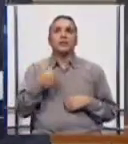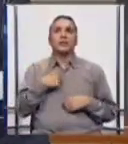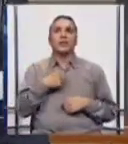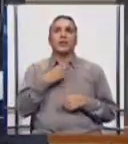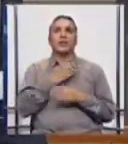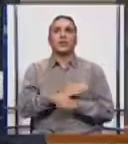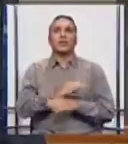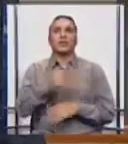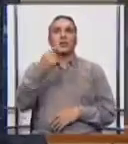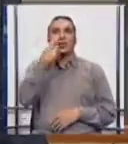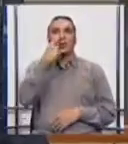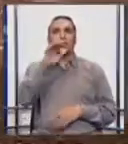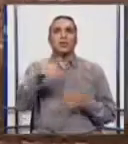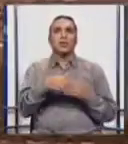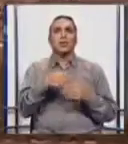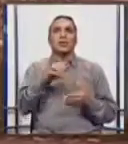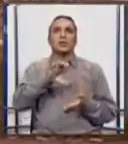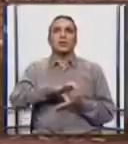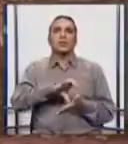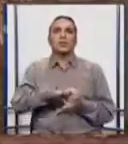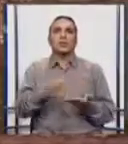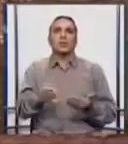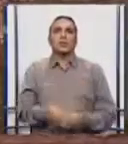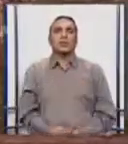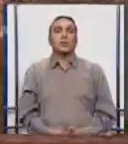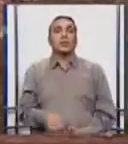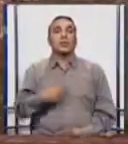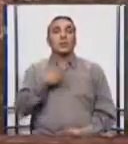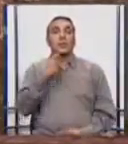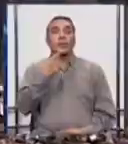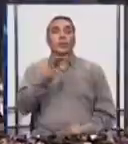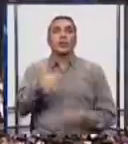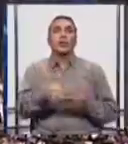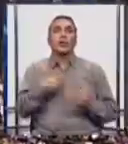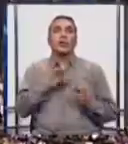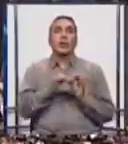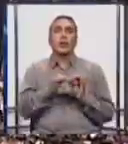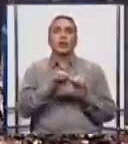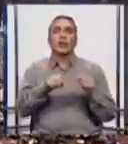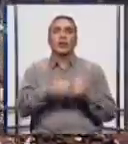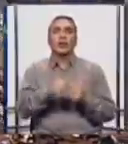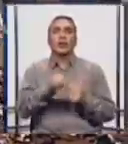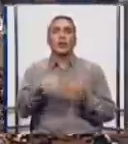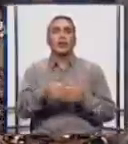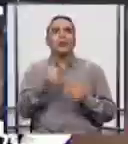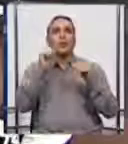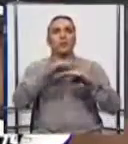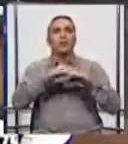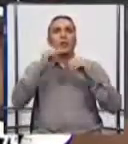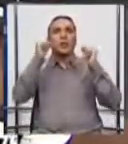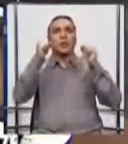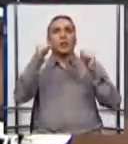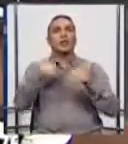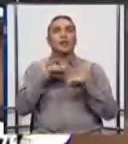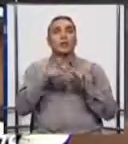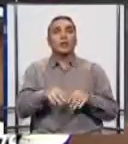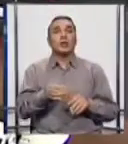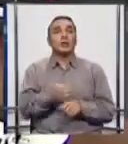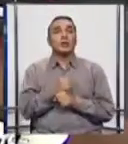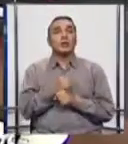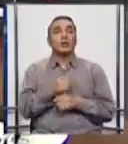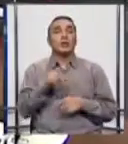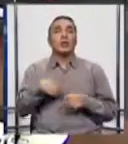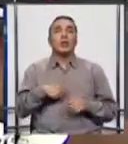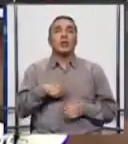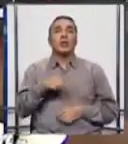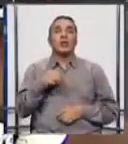defender los intereses de la el burgomaestre no ha mencionado cómo se arreglarán los daños ocasionados por las manifestaciones el secretario de seguridad del distrito